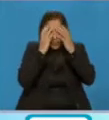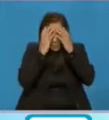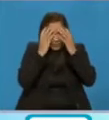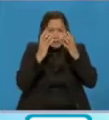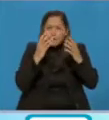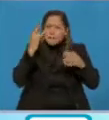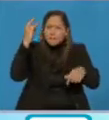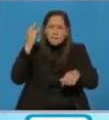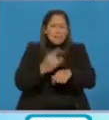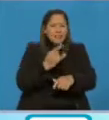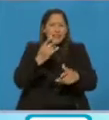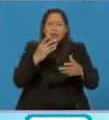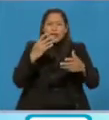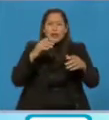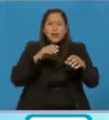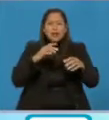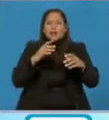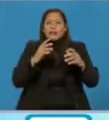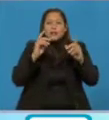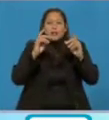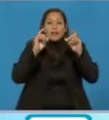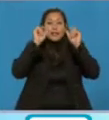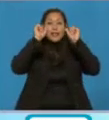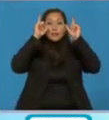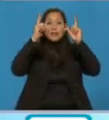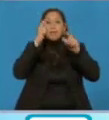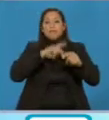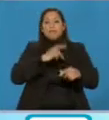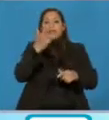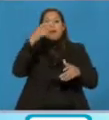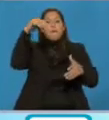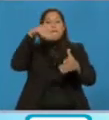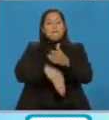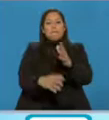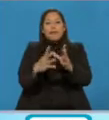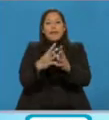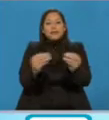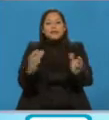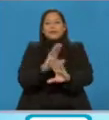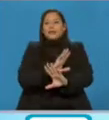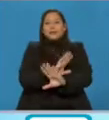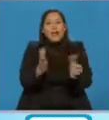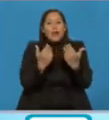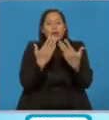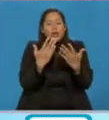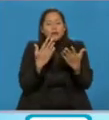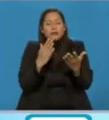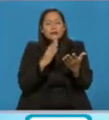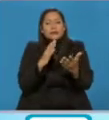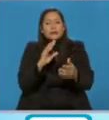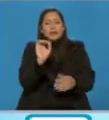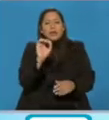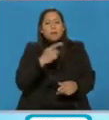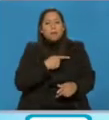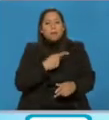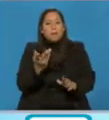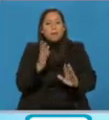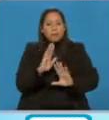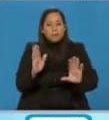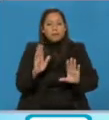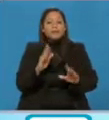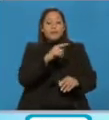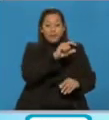provocó a muchos inversionistas despertar un día y darse cuenta que su dinero había desaparecido. En el caso de Bitcoin, aunque también